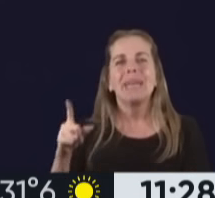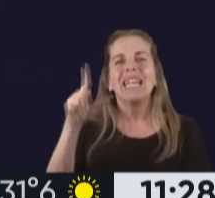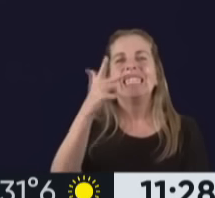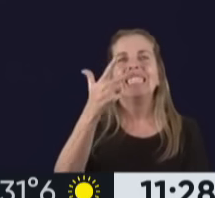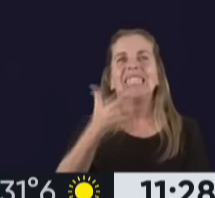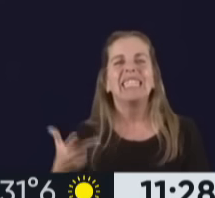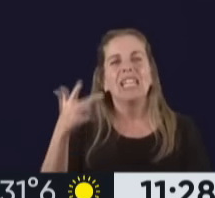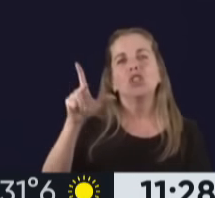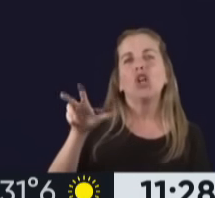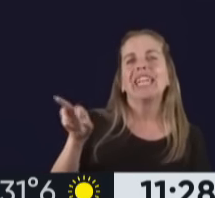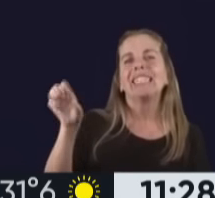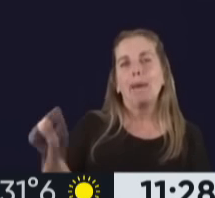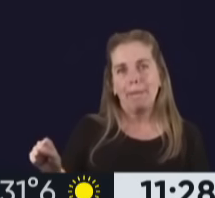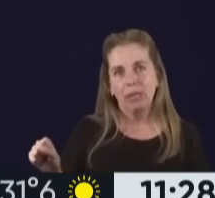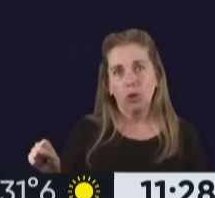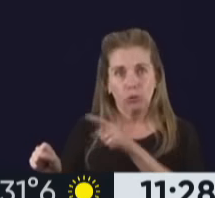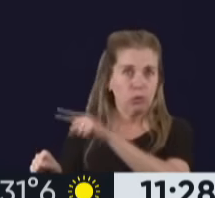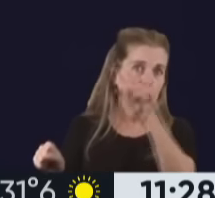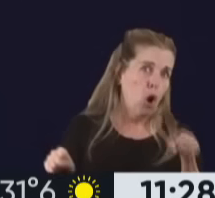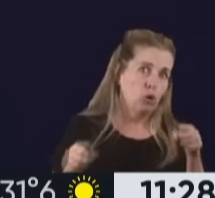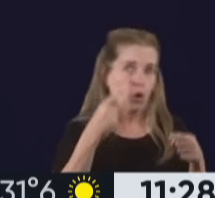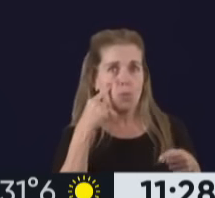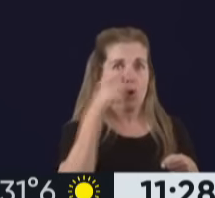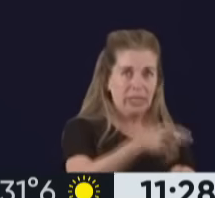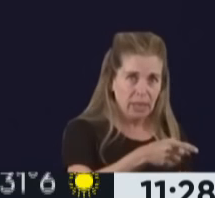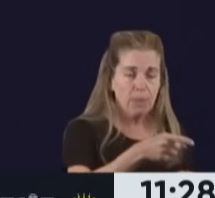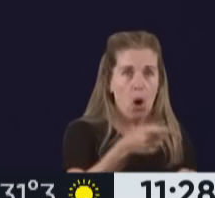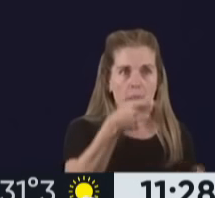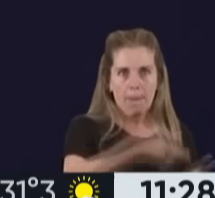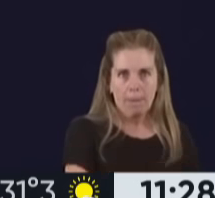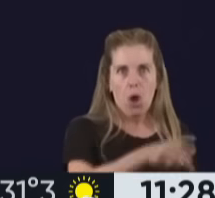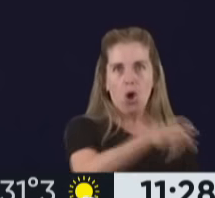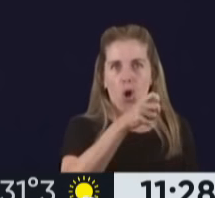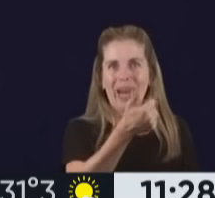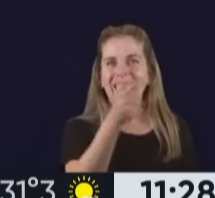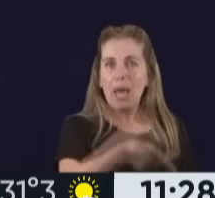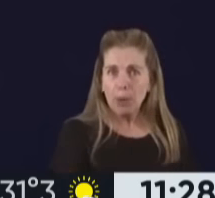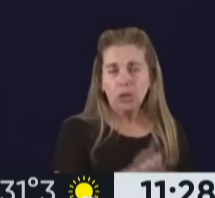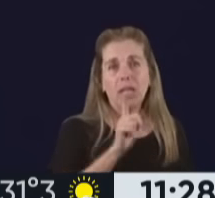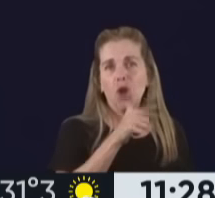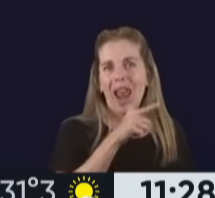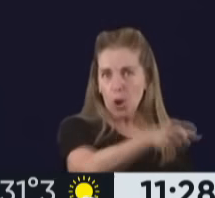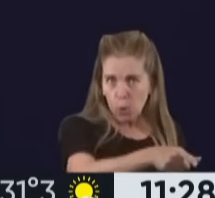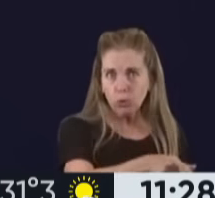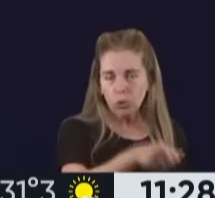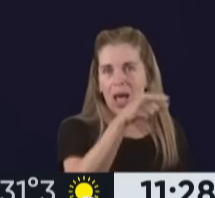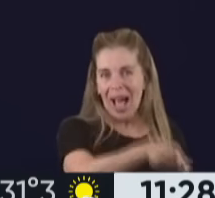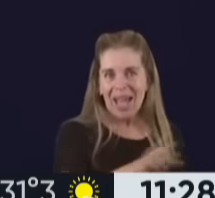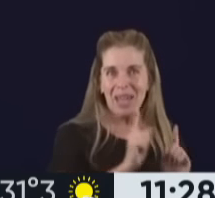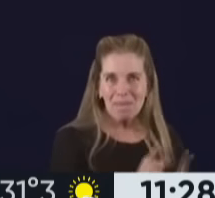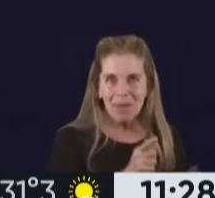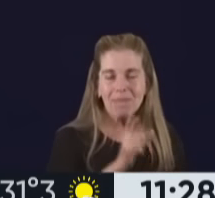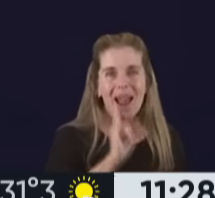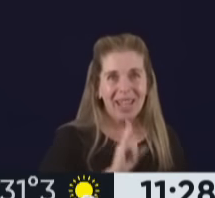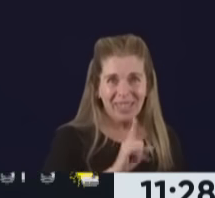1.330 pesos. Con la alícuota del 6% que impone el municipio de Lanús a los supermercados, por el mismo